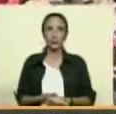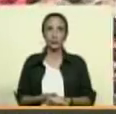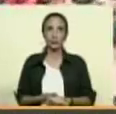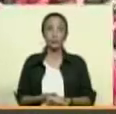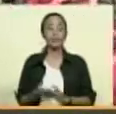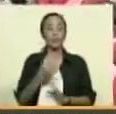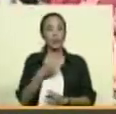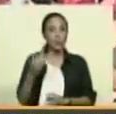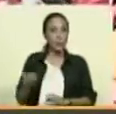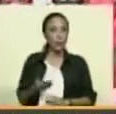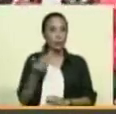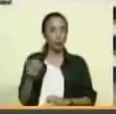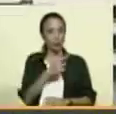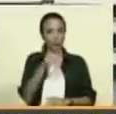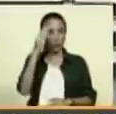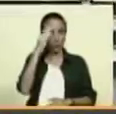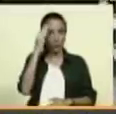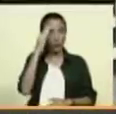Es importante.